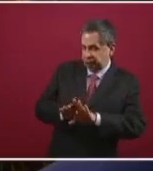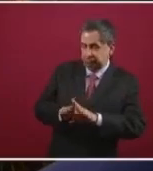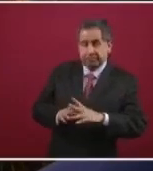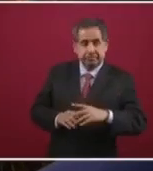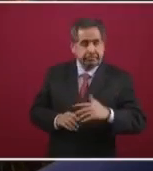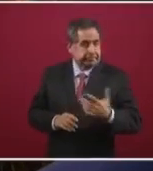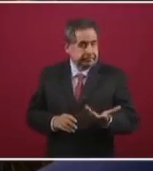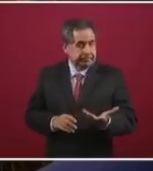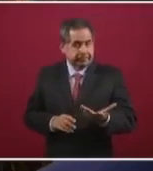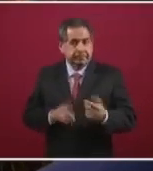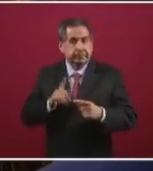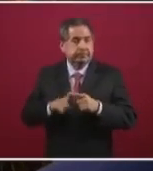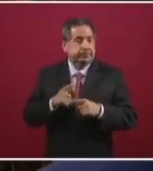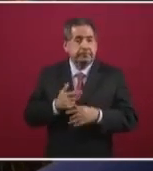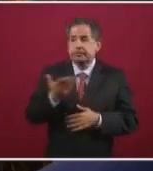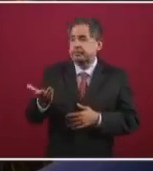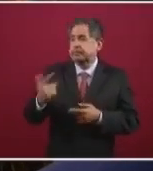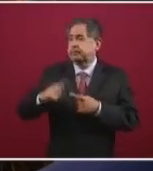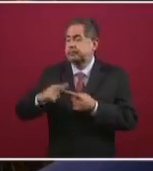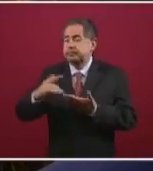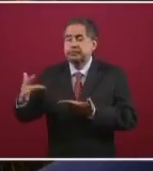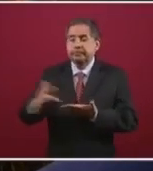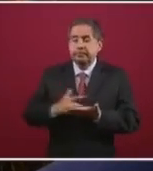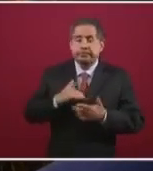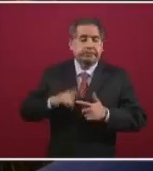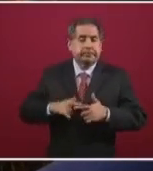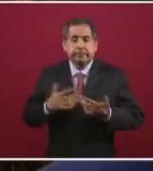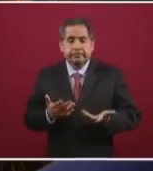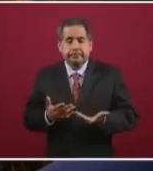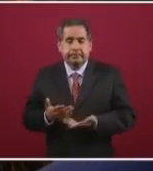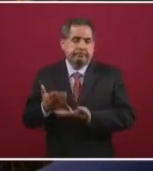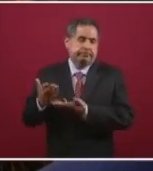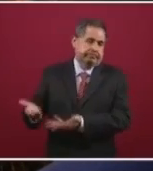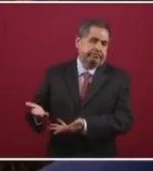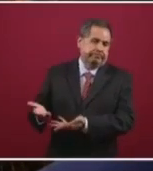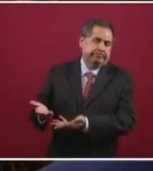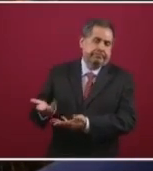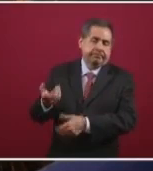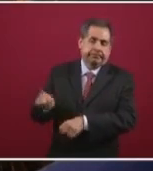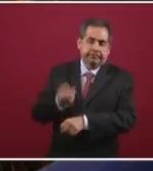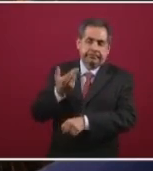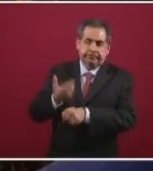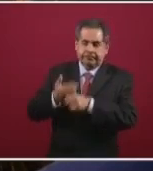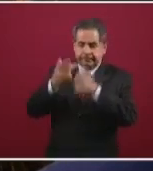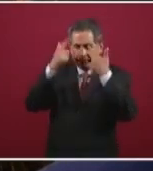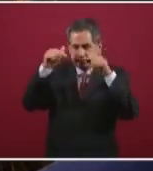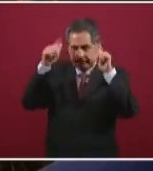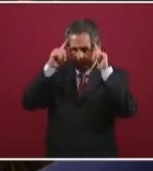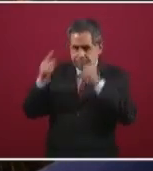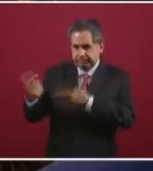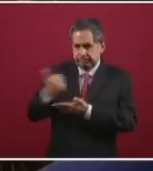pues ¿a quién le pido apoyo? Al secretario de Marina.